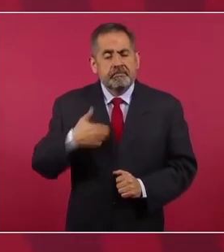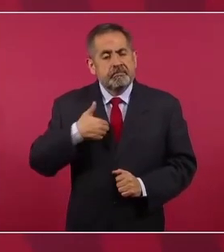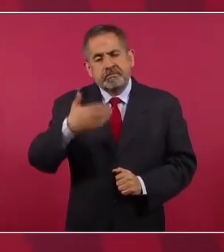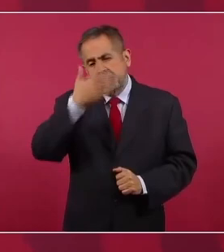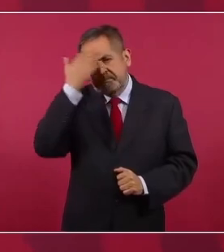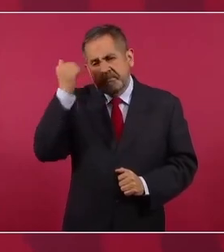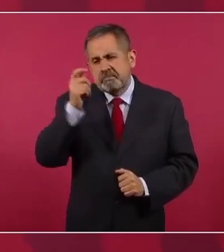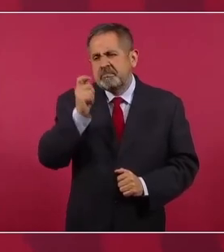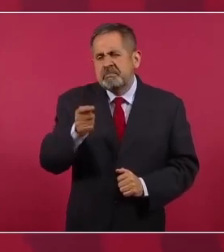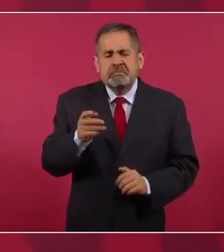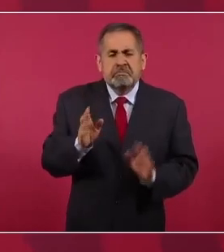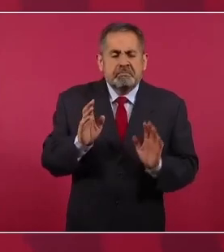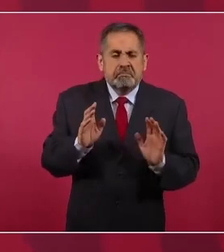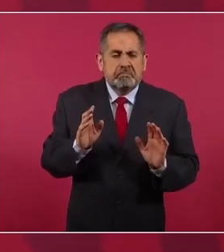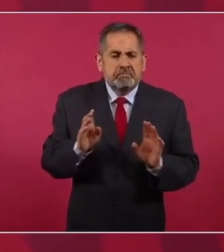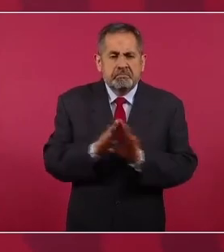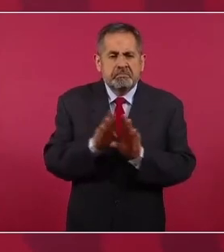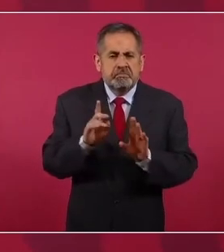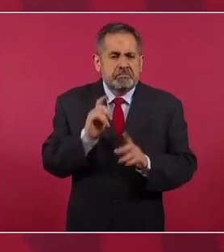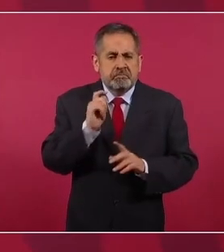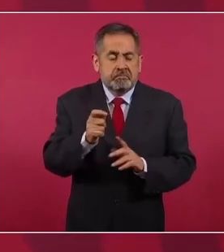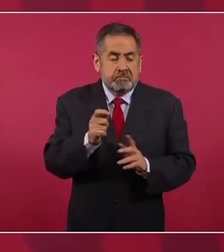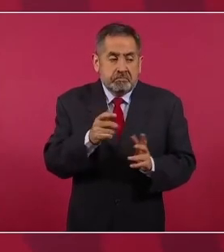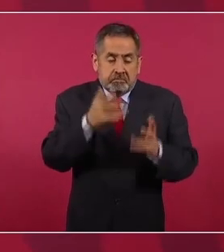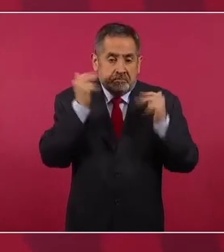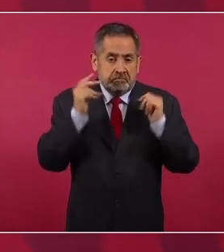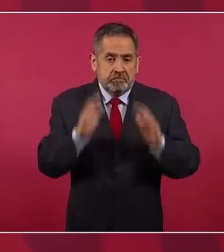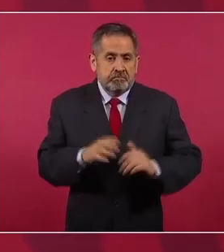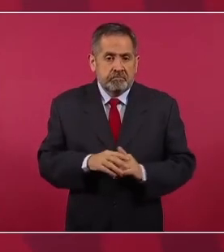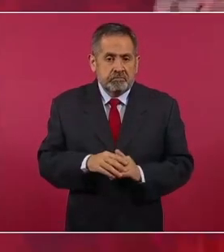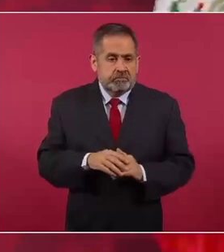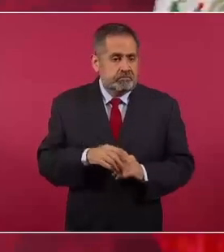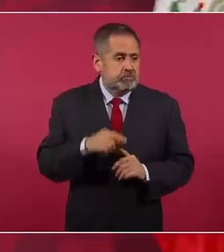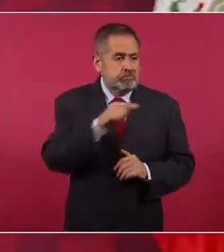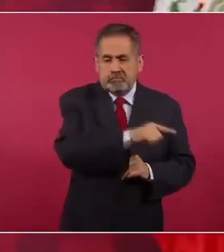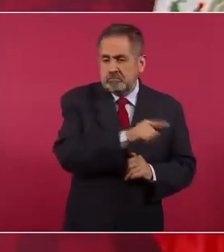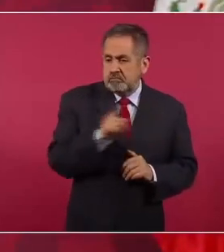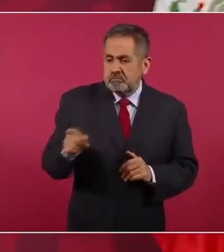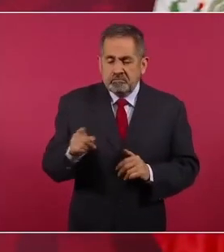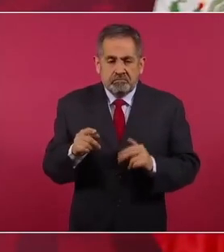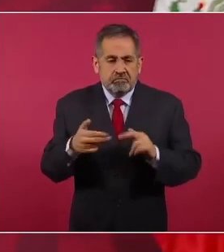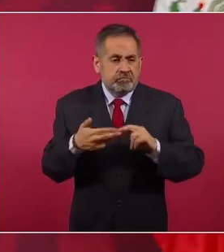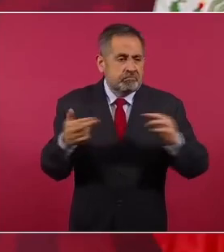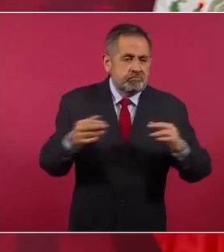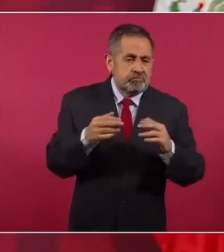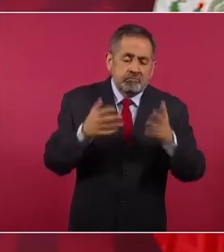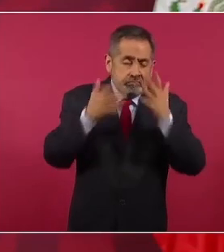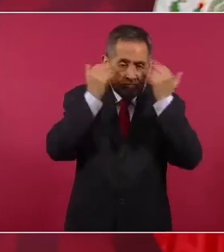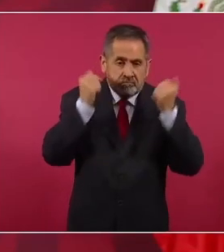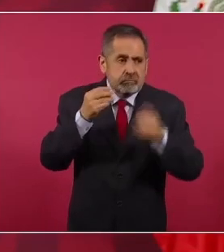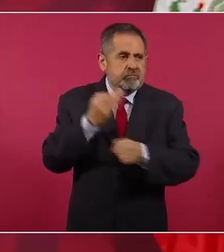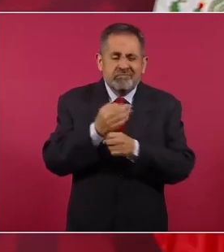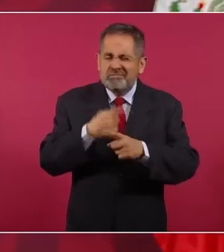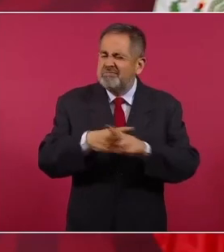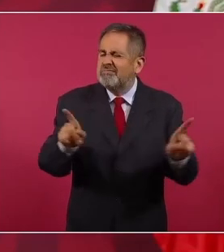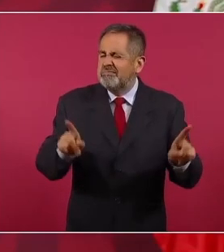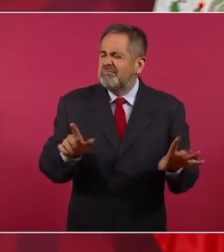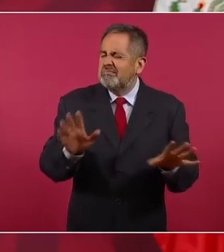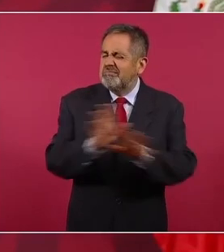cómo puedan darse estas relaciones ahora. Ha cambiado mucho.